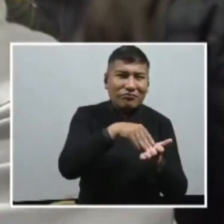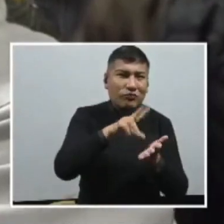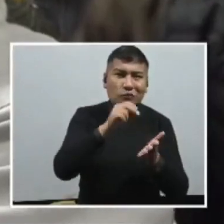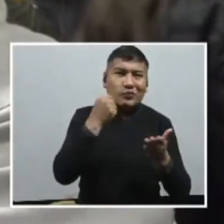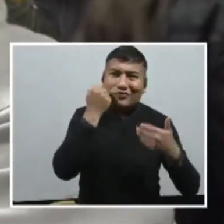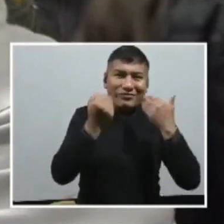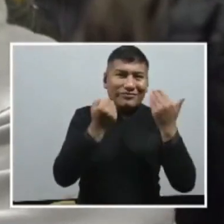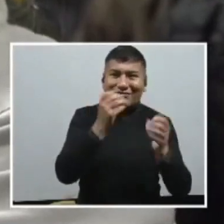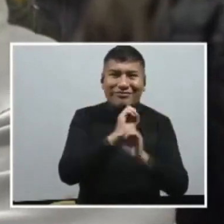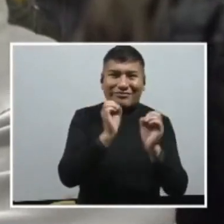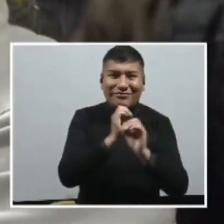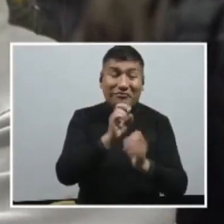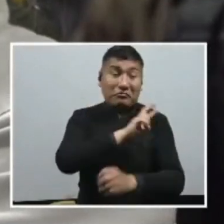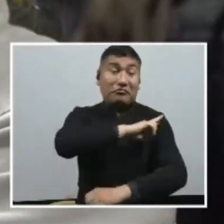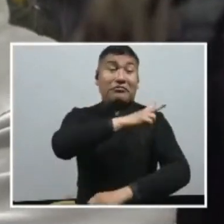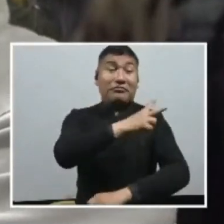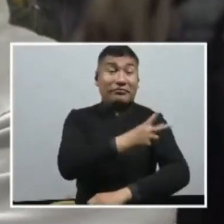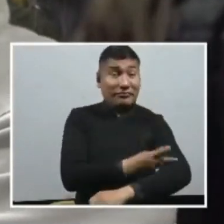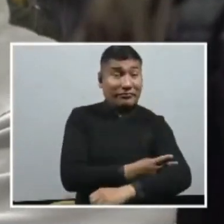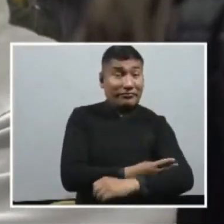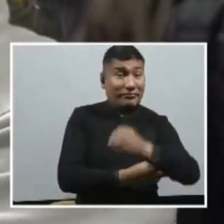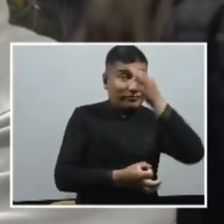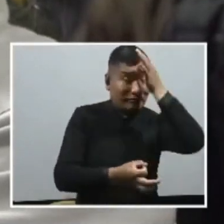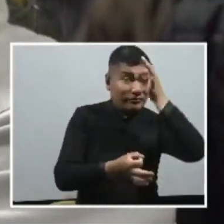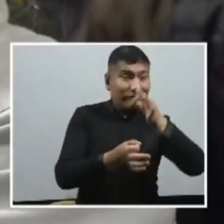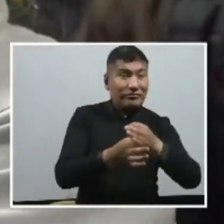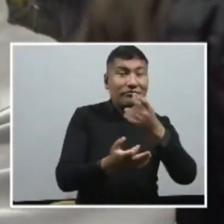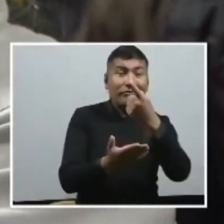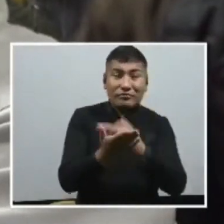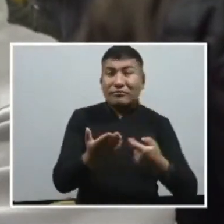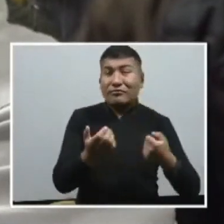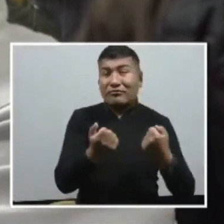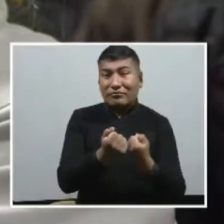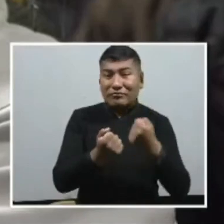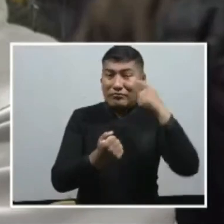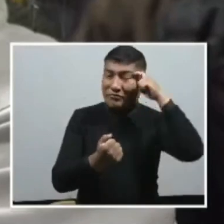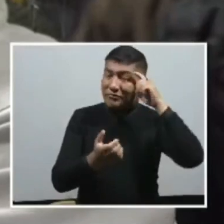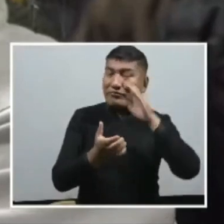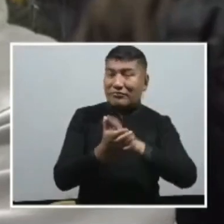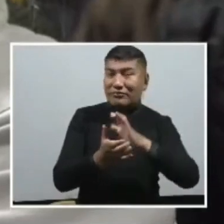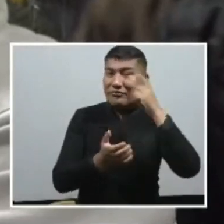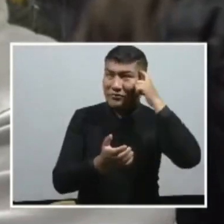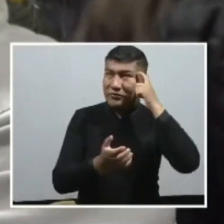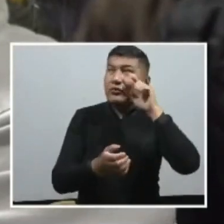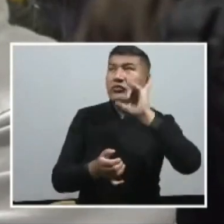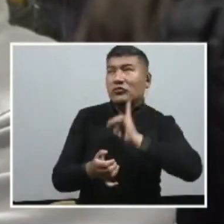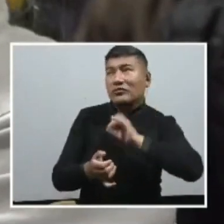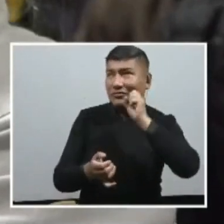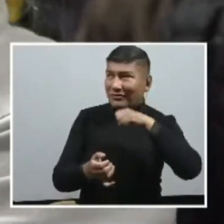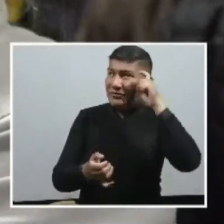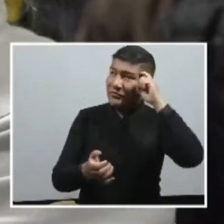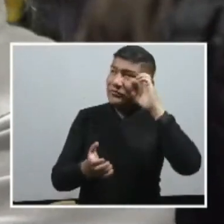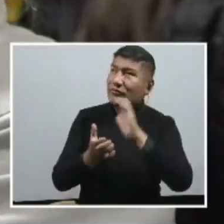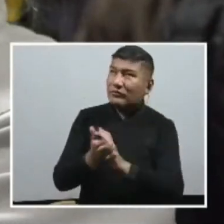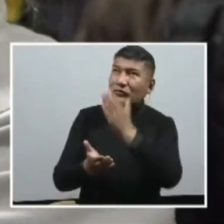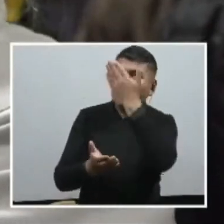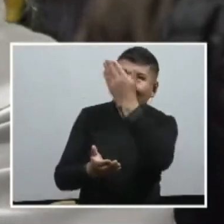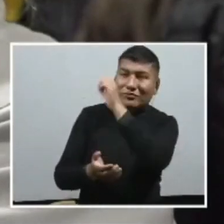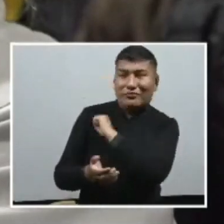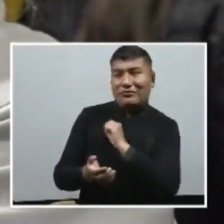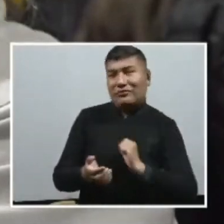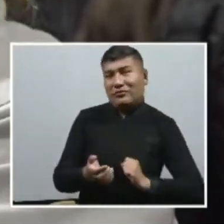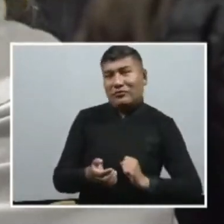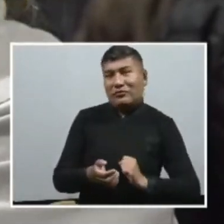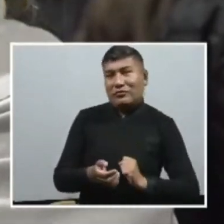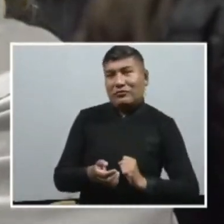avergüenza, es valiente. La fe, la confianza le hace creer. Y le dice, creo, Señor. Y se